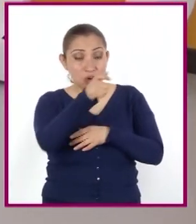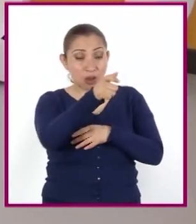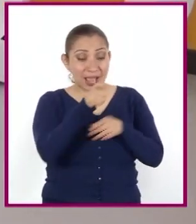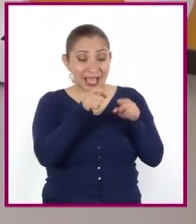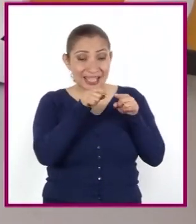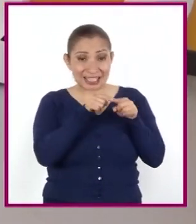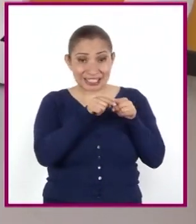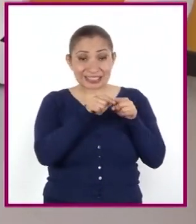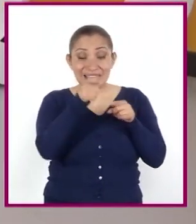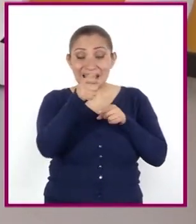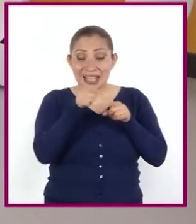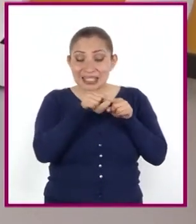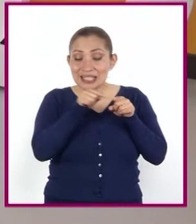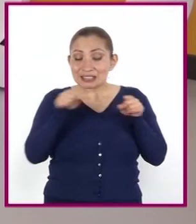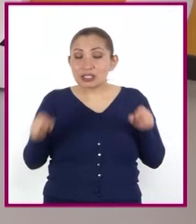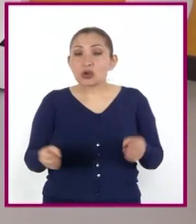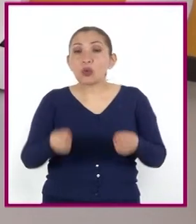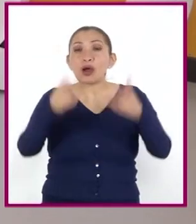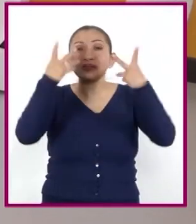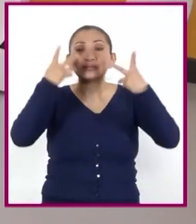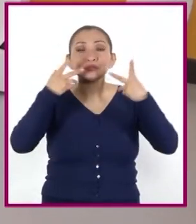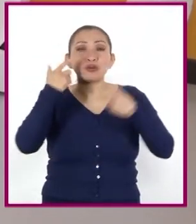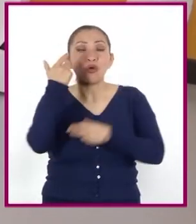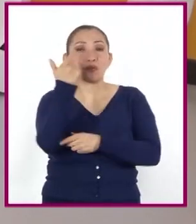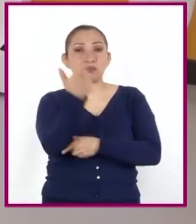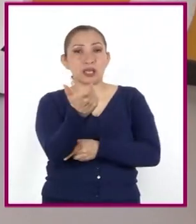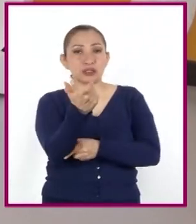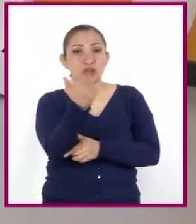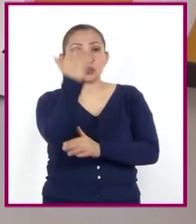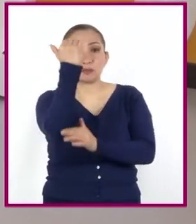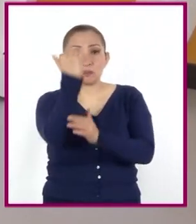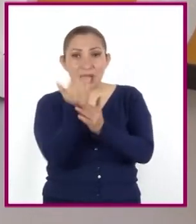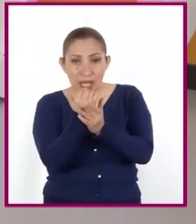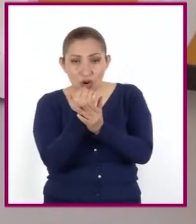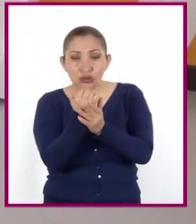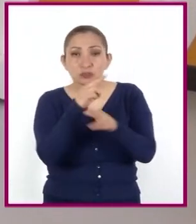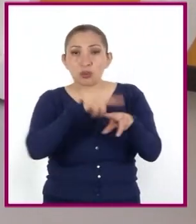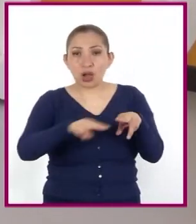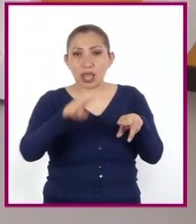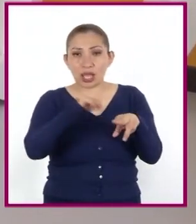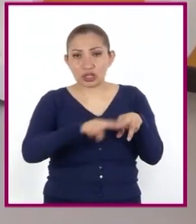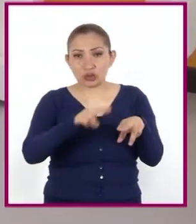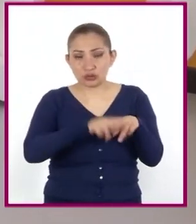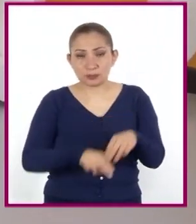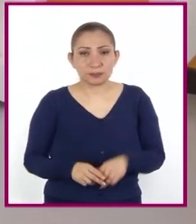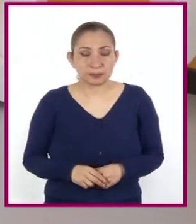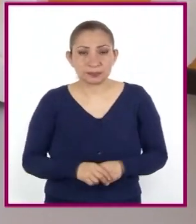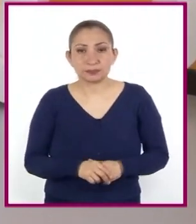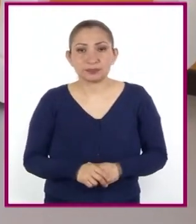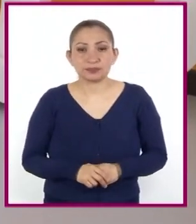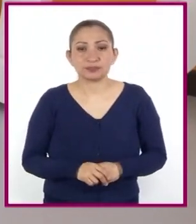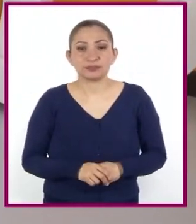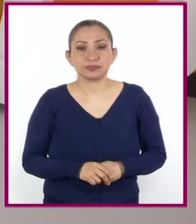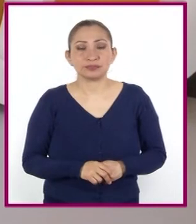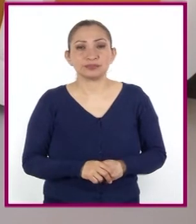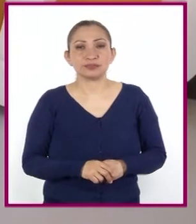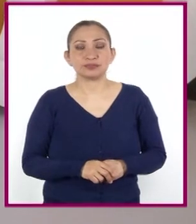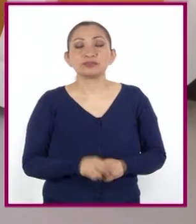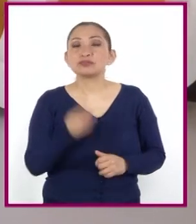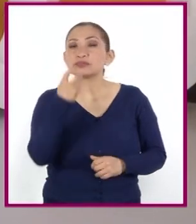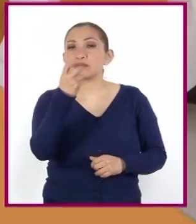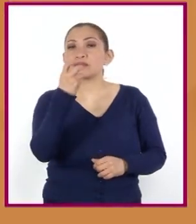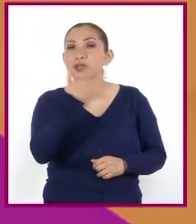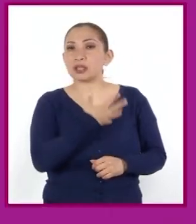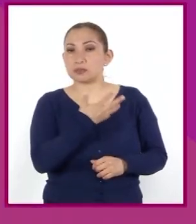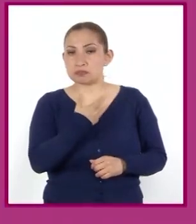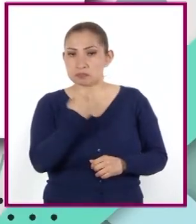en donde X es la cantidad de pesos que se reduce al precio original de entrada. Para ello